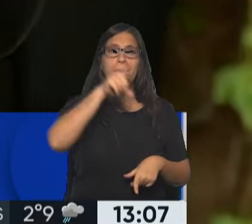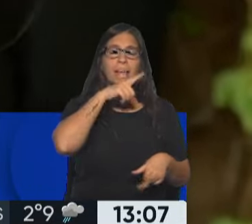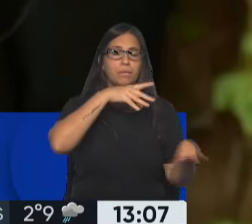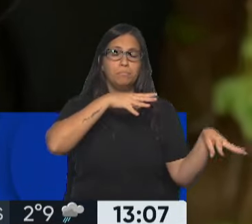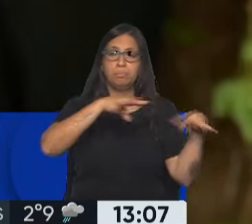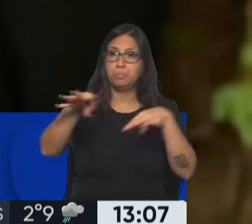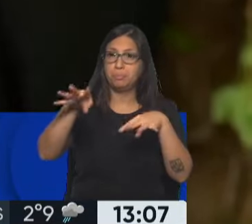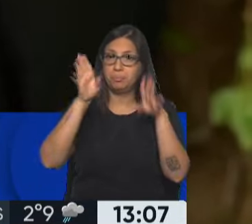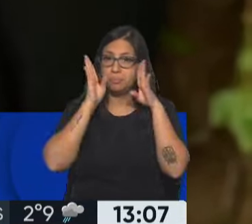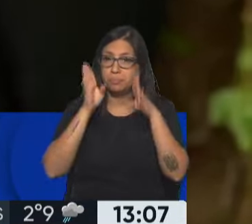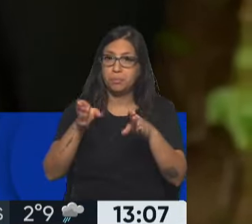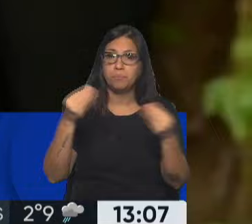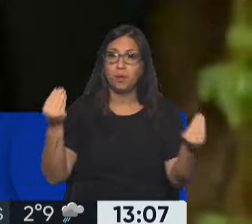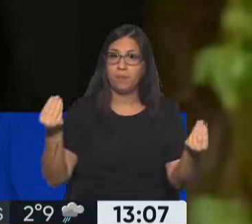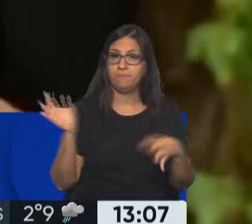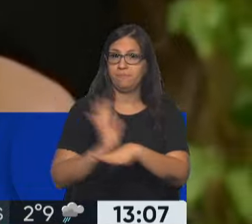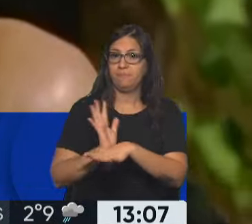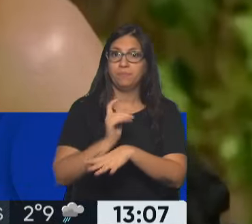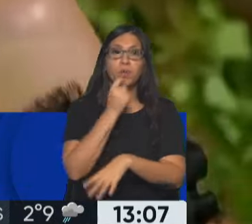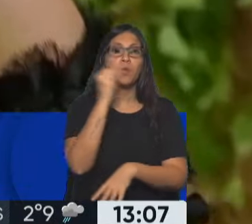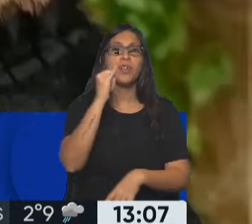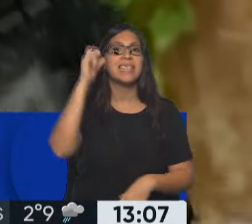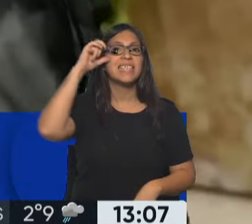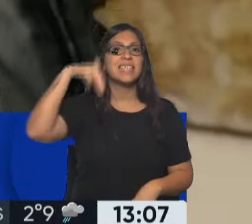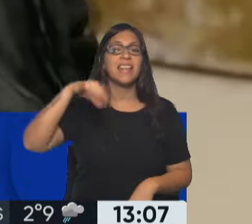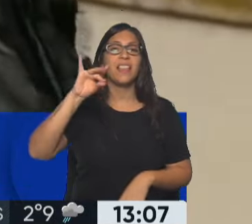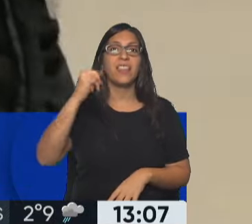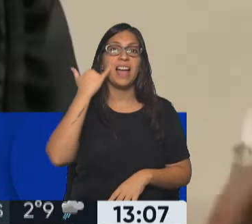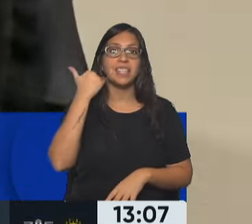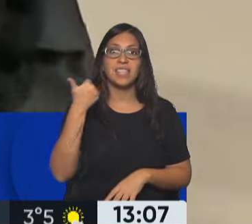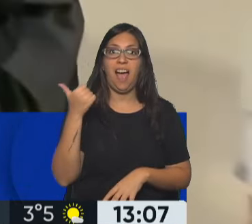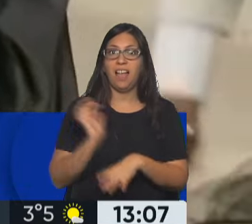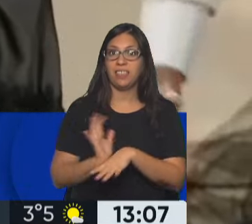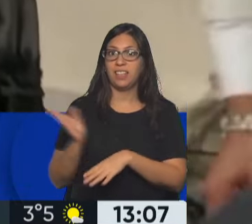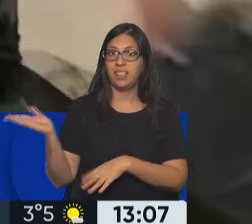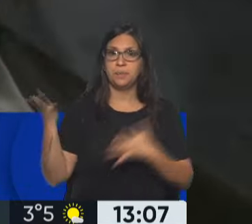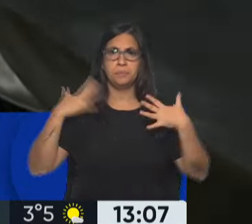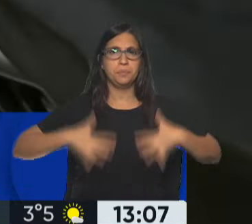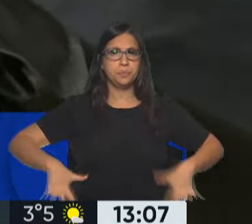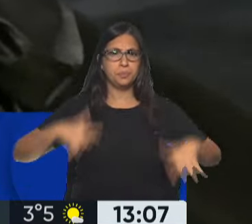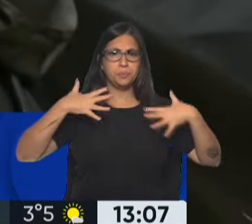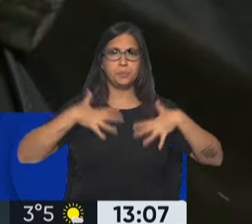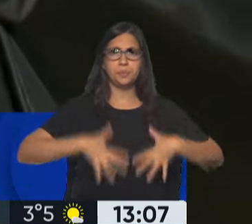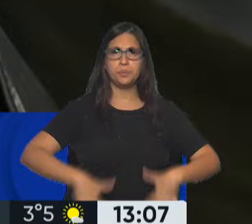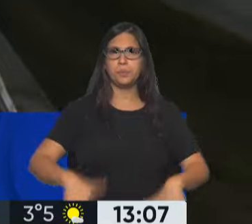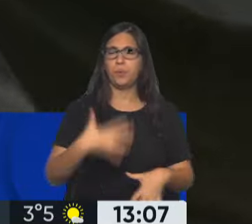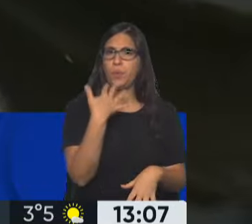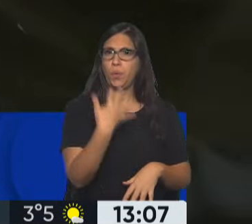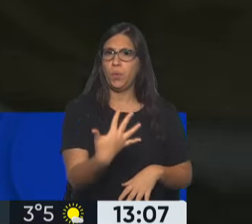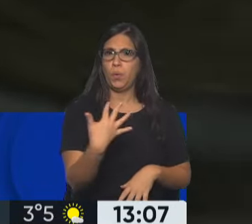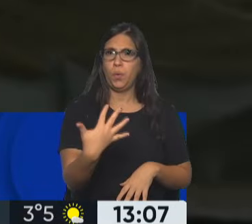qué? Porque ahí aparecen estrellas como Zendaya, por supuesto, que lucen distintos modelos muy,